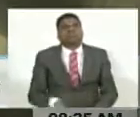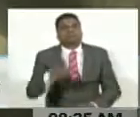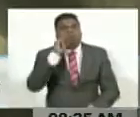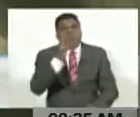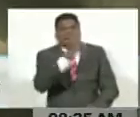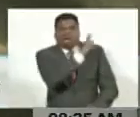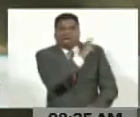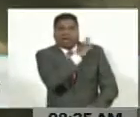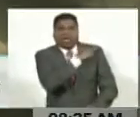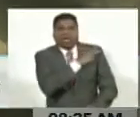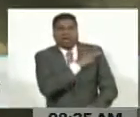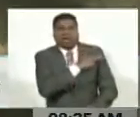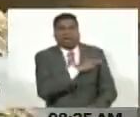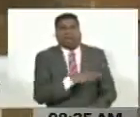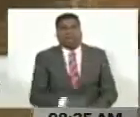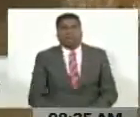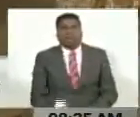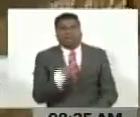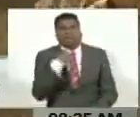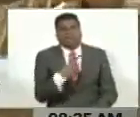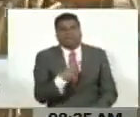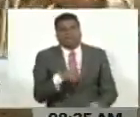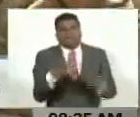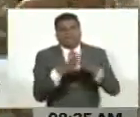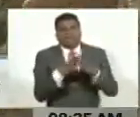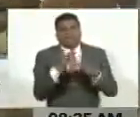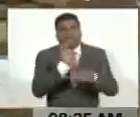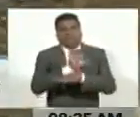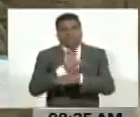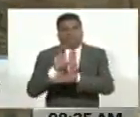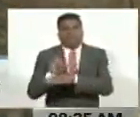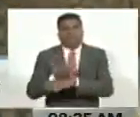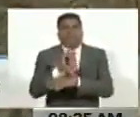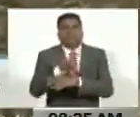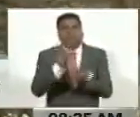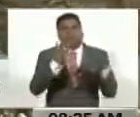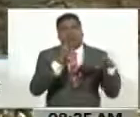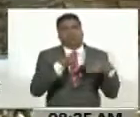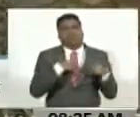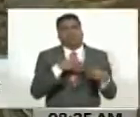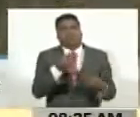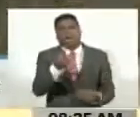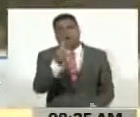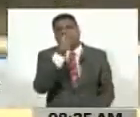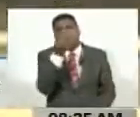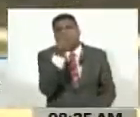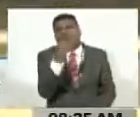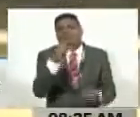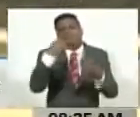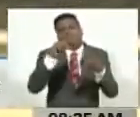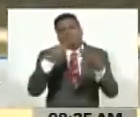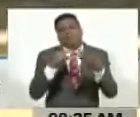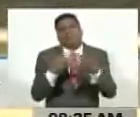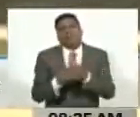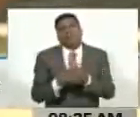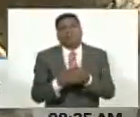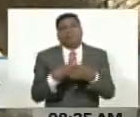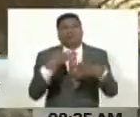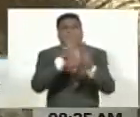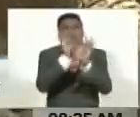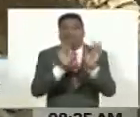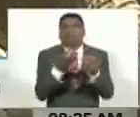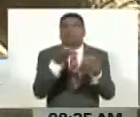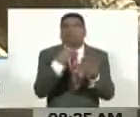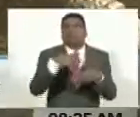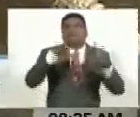Caricuao, Eric Lenarduzzi, explicó que por medidas de seguridad no se aceptarán donativos y aseguró que la elefanta está consumiendo de manera regular